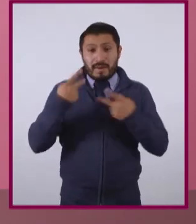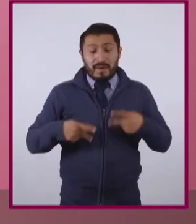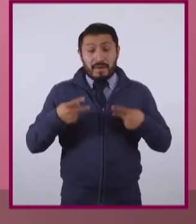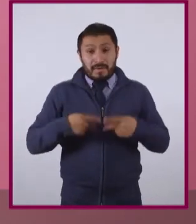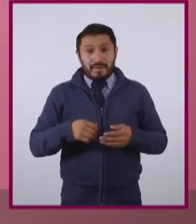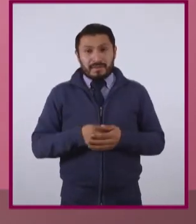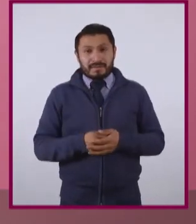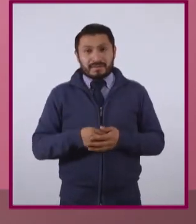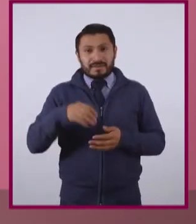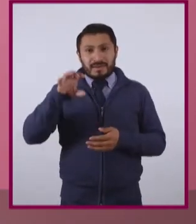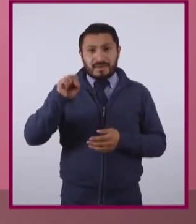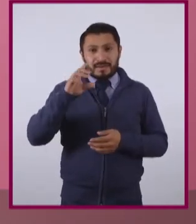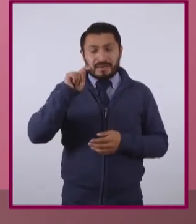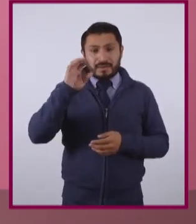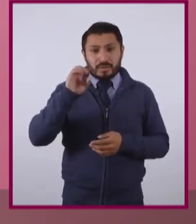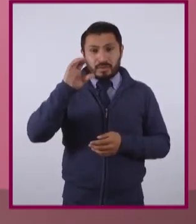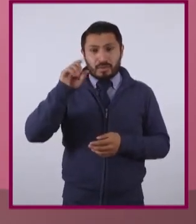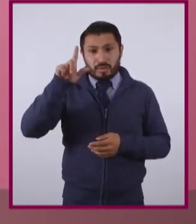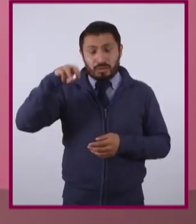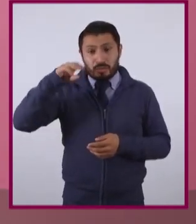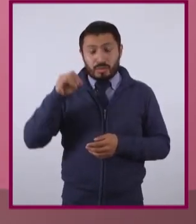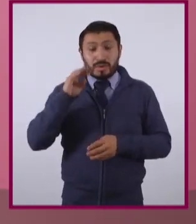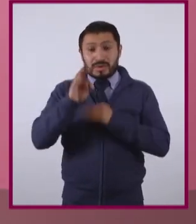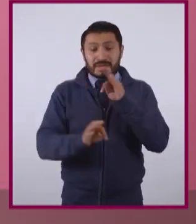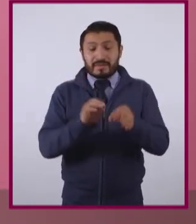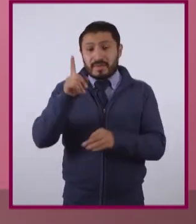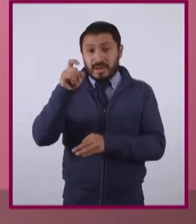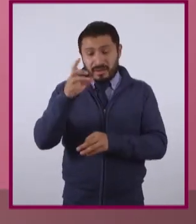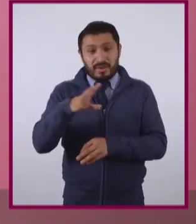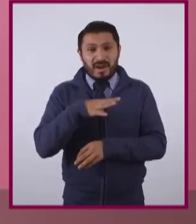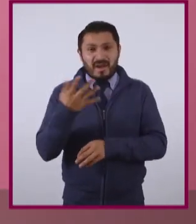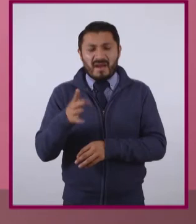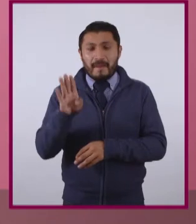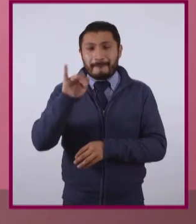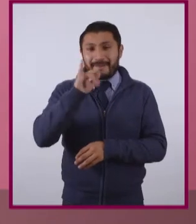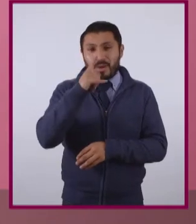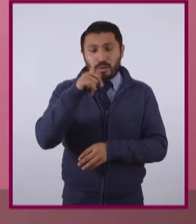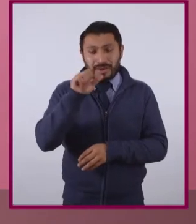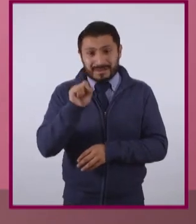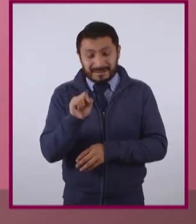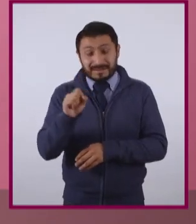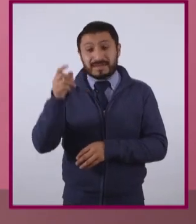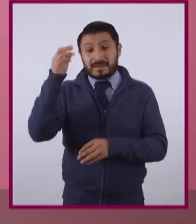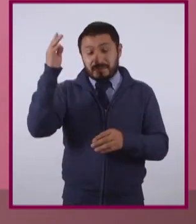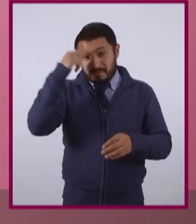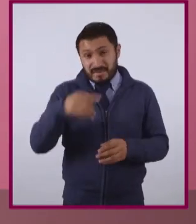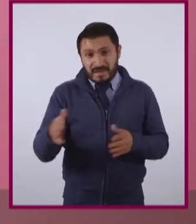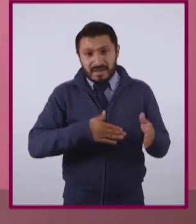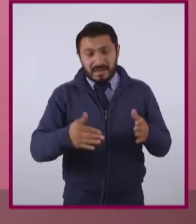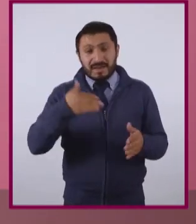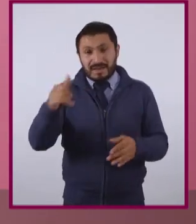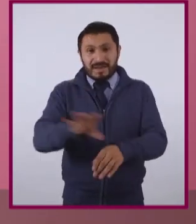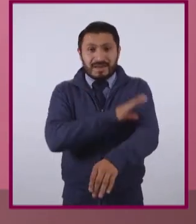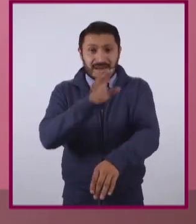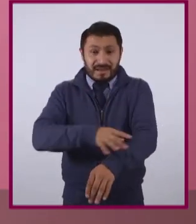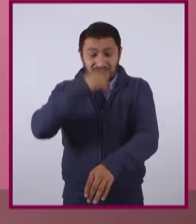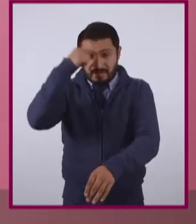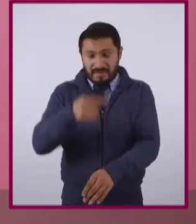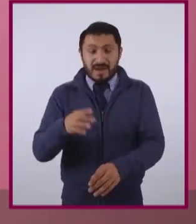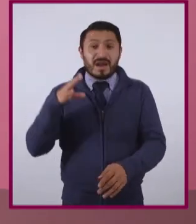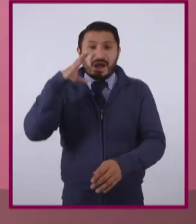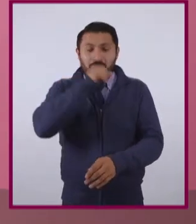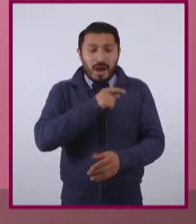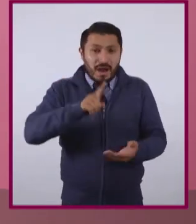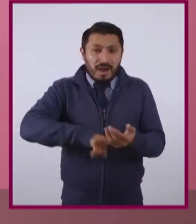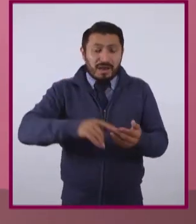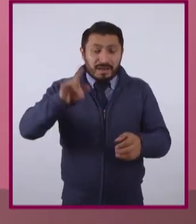En Estocolmo, Suecia, el tratamiento de aguas residuales produce biogás para cocinar y energía para la calefacción de las casas. Todas las aguas